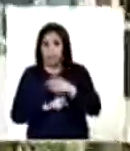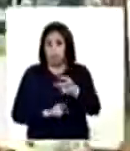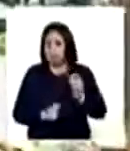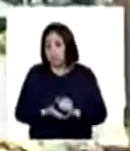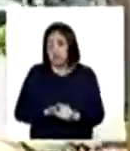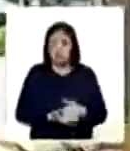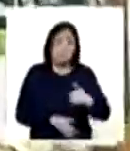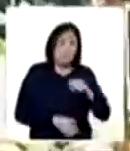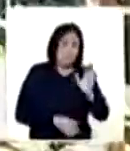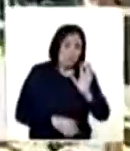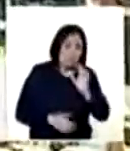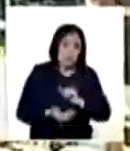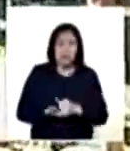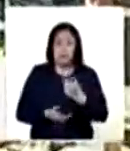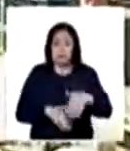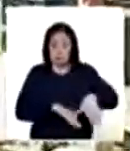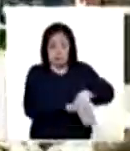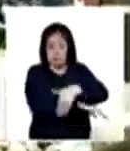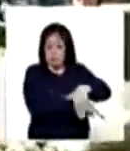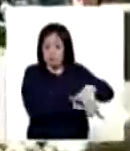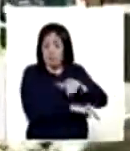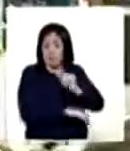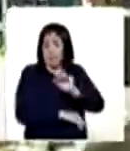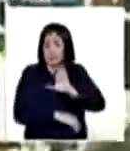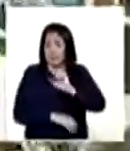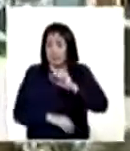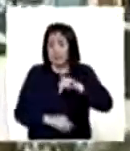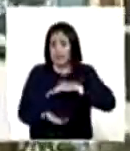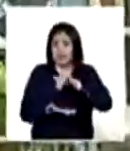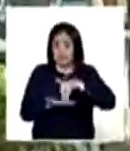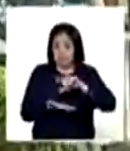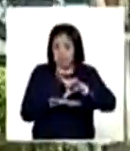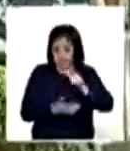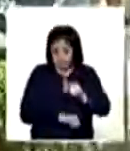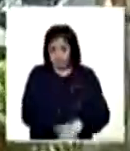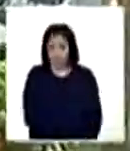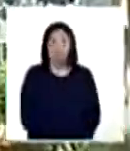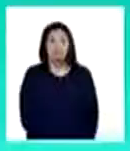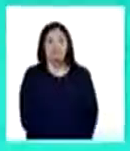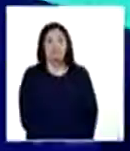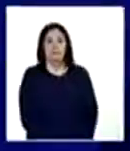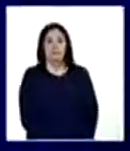me despido entonces desde la avenida Tacna en el centro de Lima.